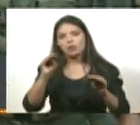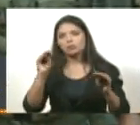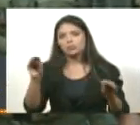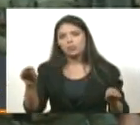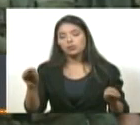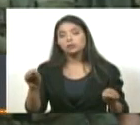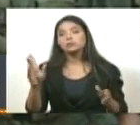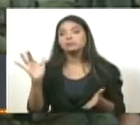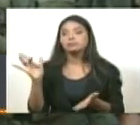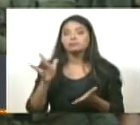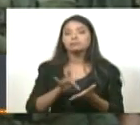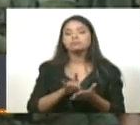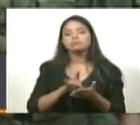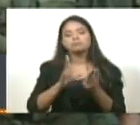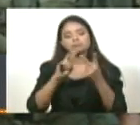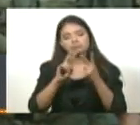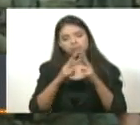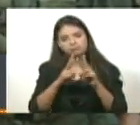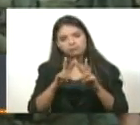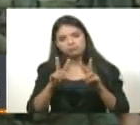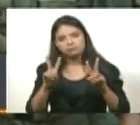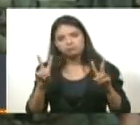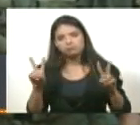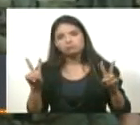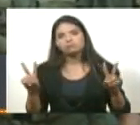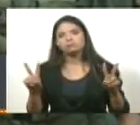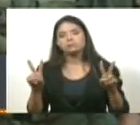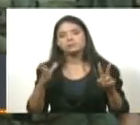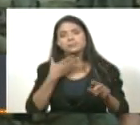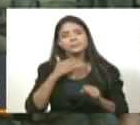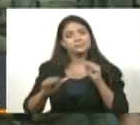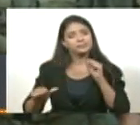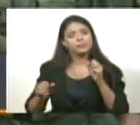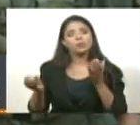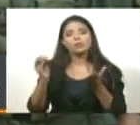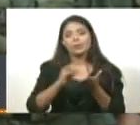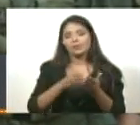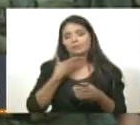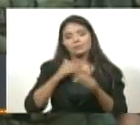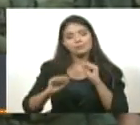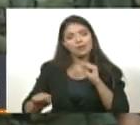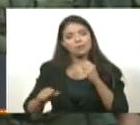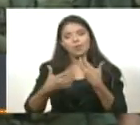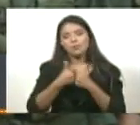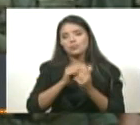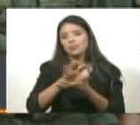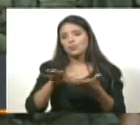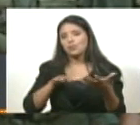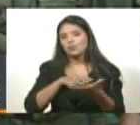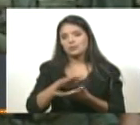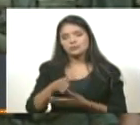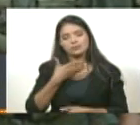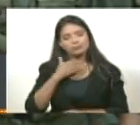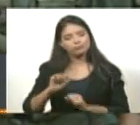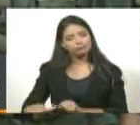y asistamos en paz, en paz. Rechazamos una vez más todos los actos de